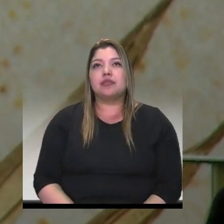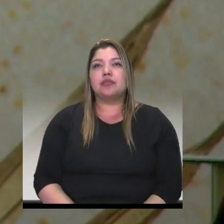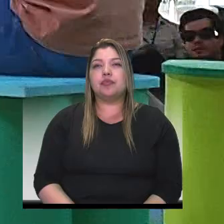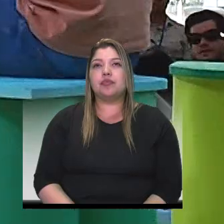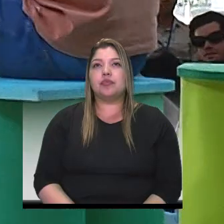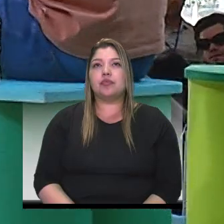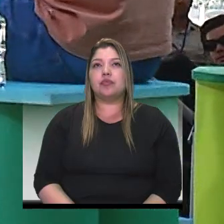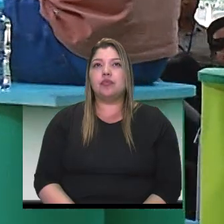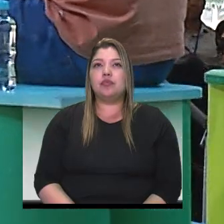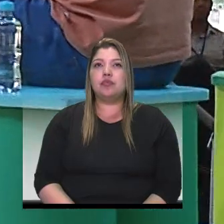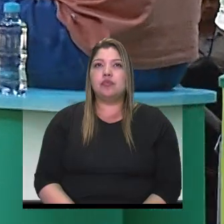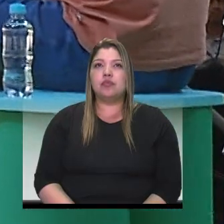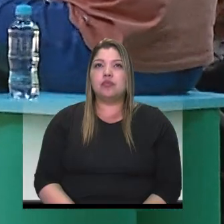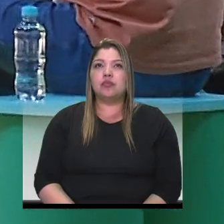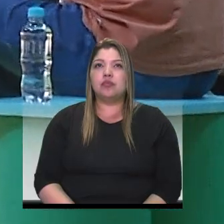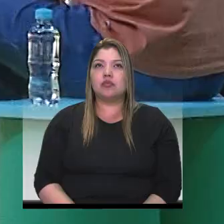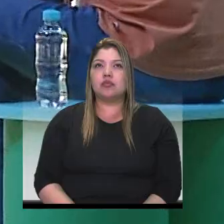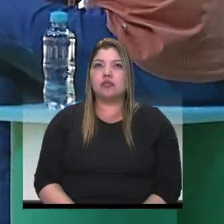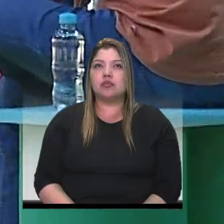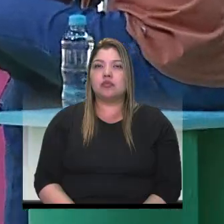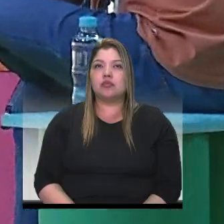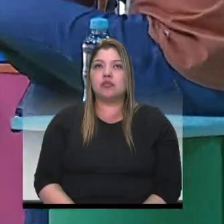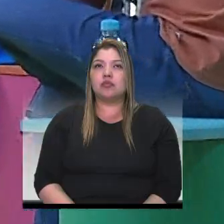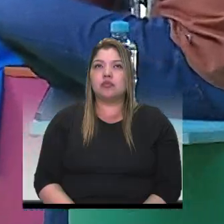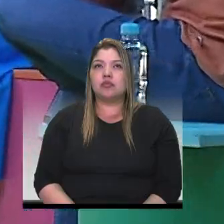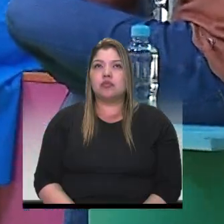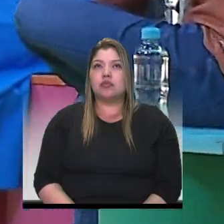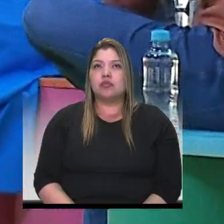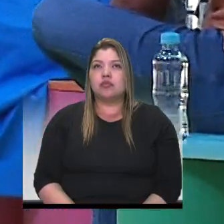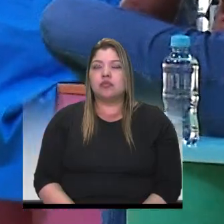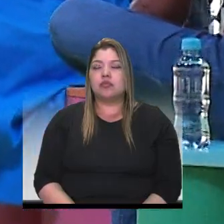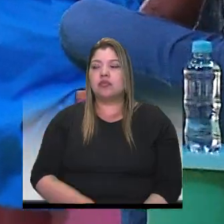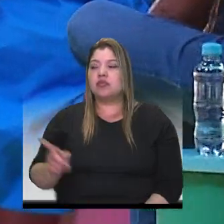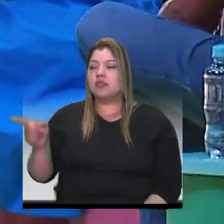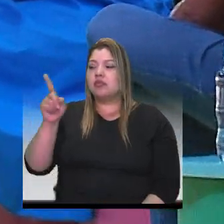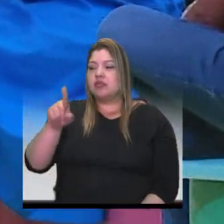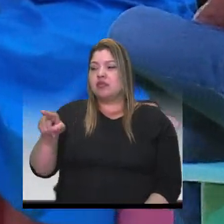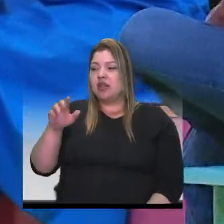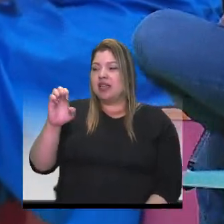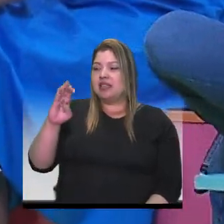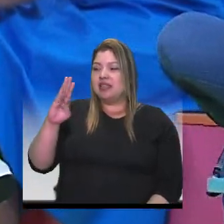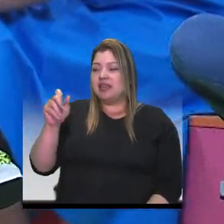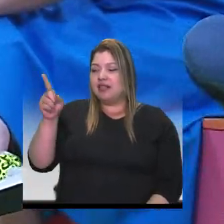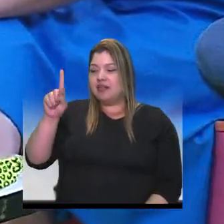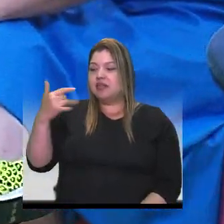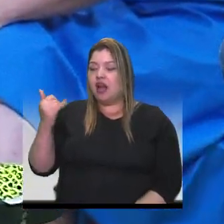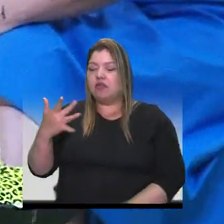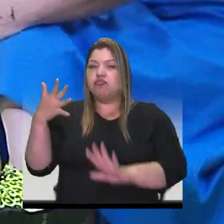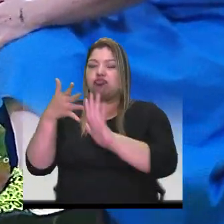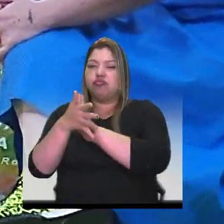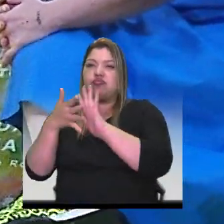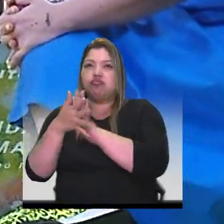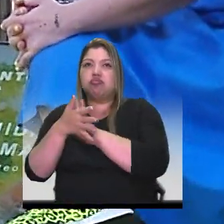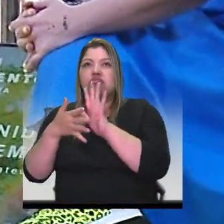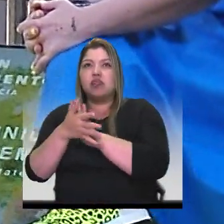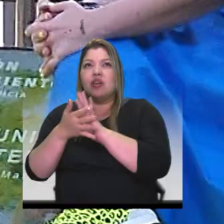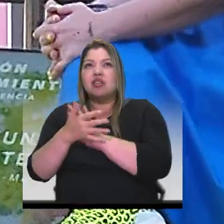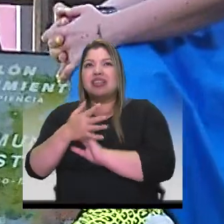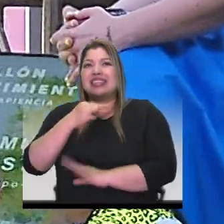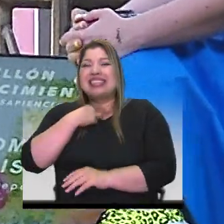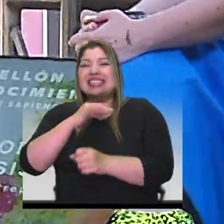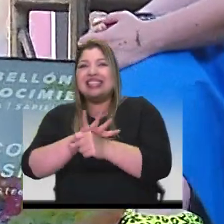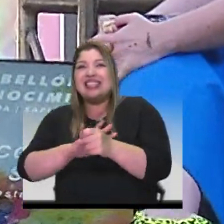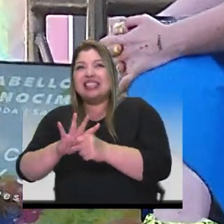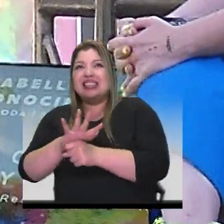Pues yo creo que ante lo que enunciaba Sebas, pues como de esas crisis de los sistemas,